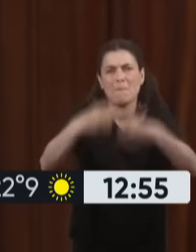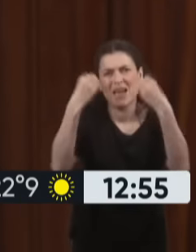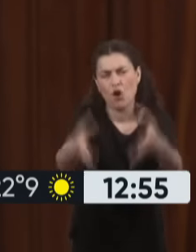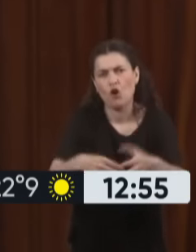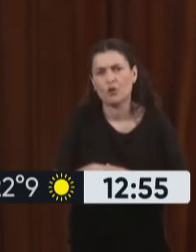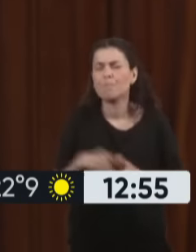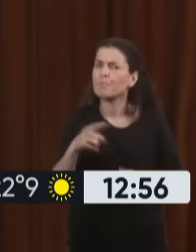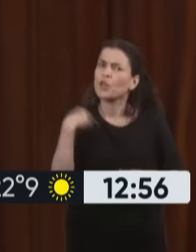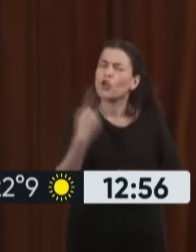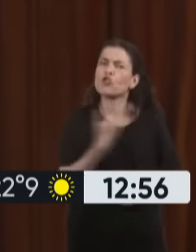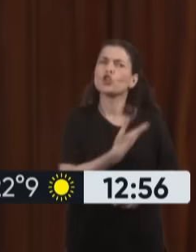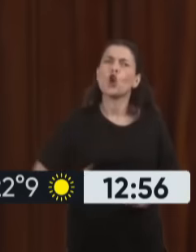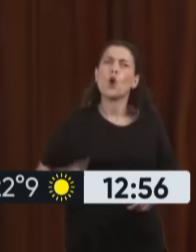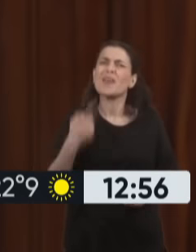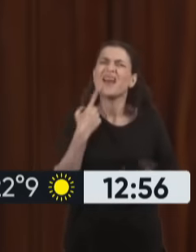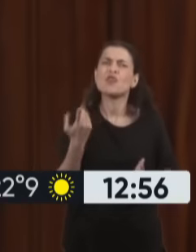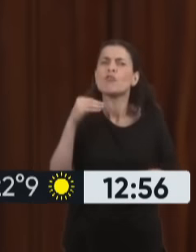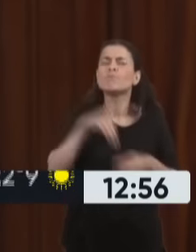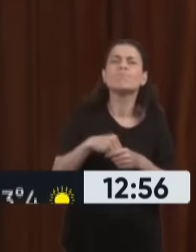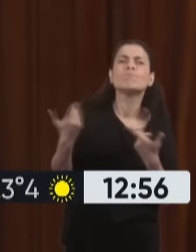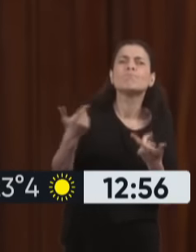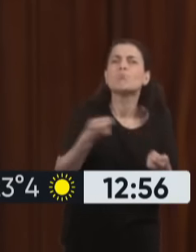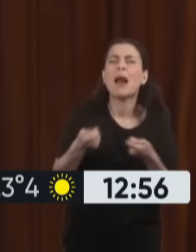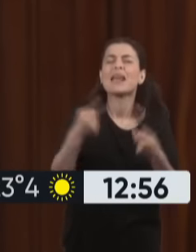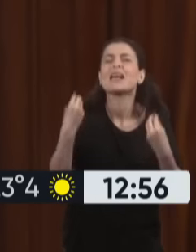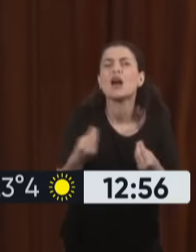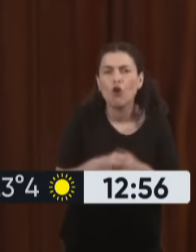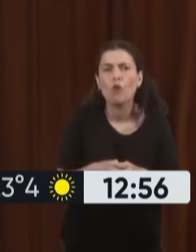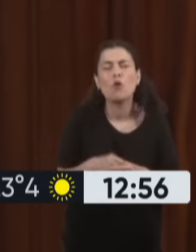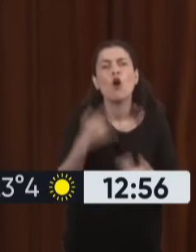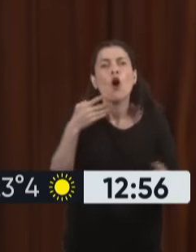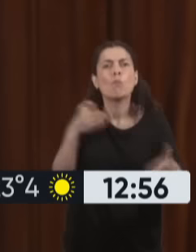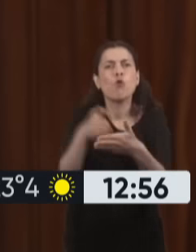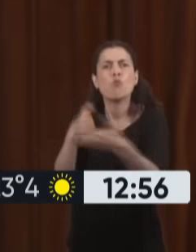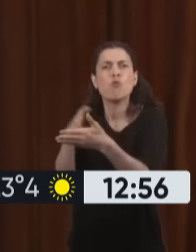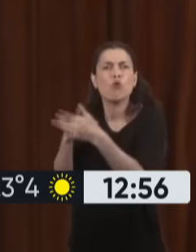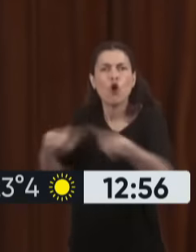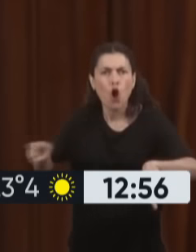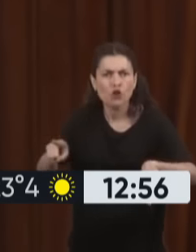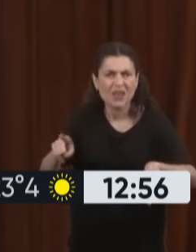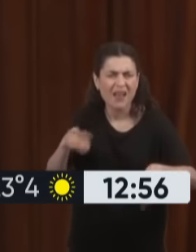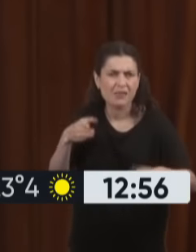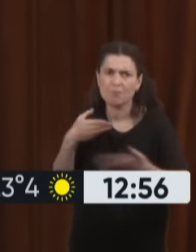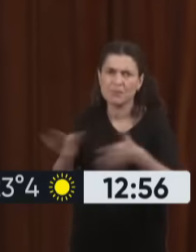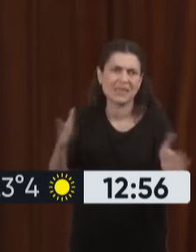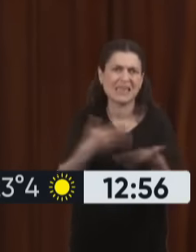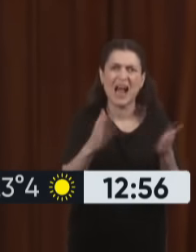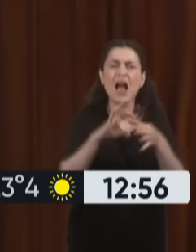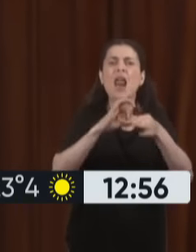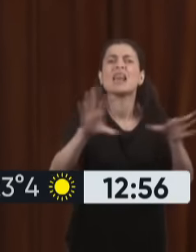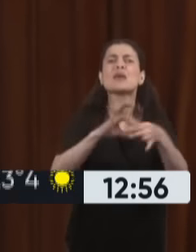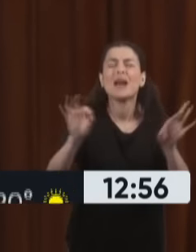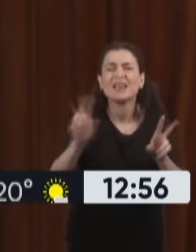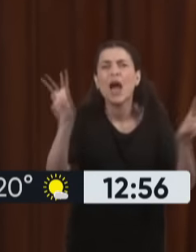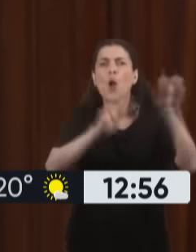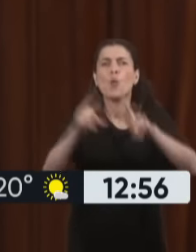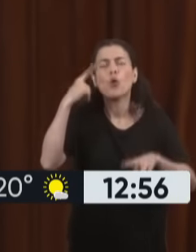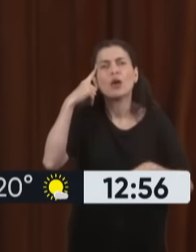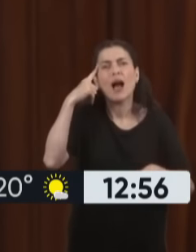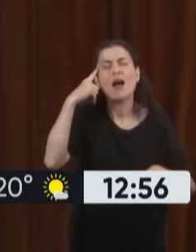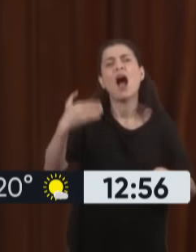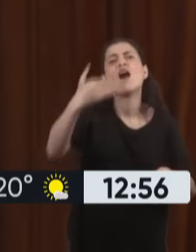podemos hacer, y ya estamos haciendo, es remover todos los obstáculos que se encuentran en el camino, con la visión de hacer de la Argentina el país